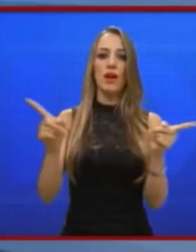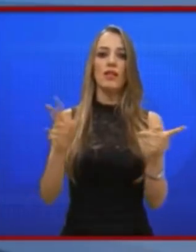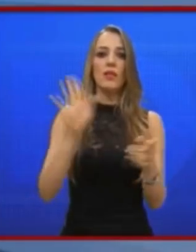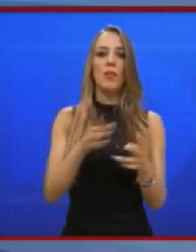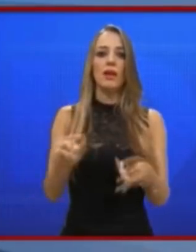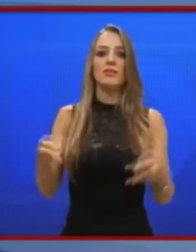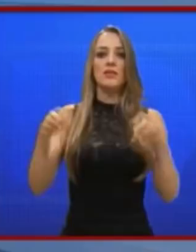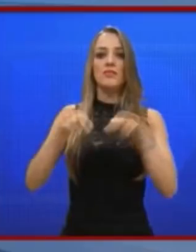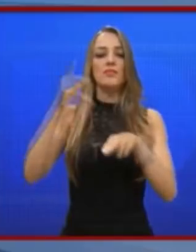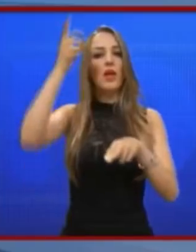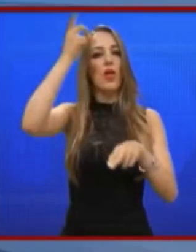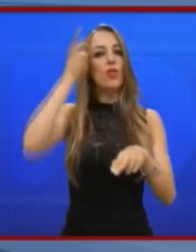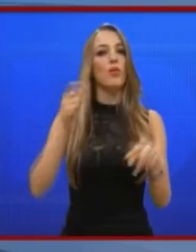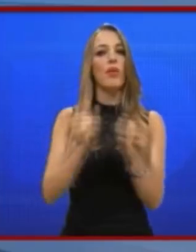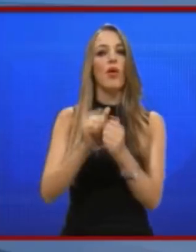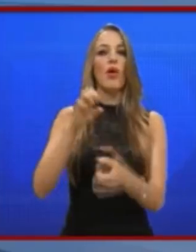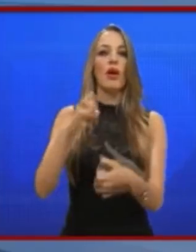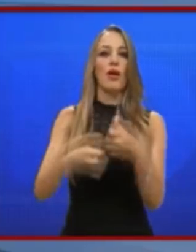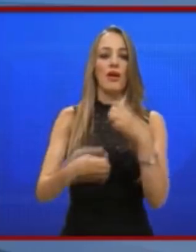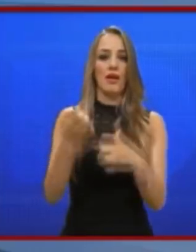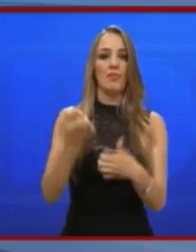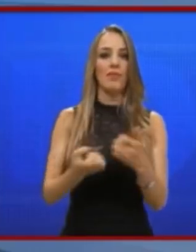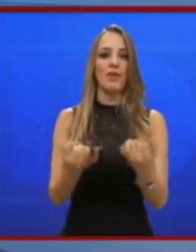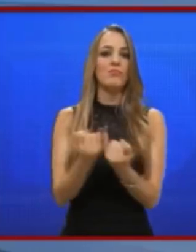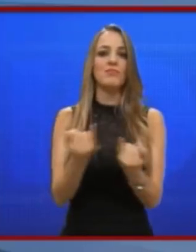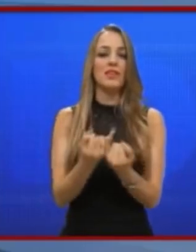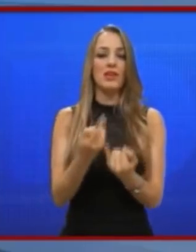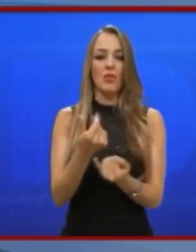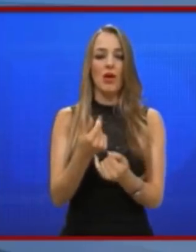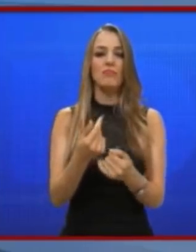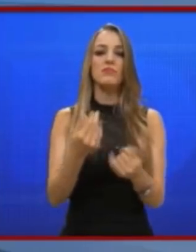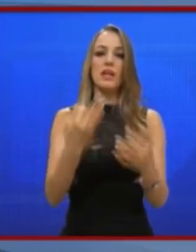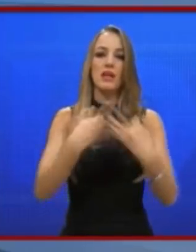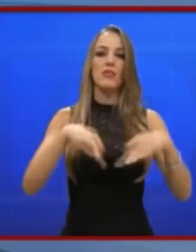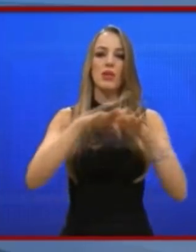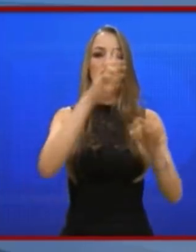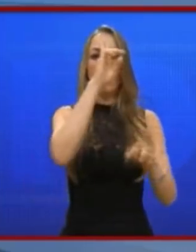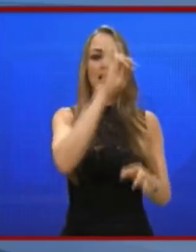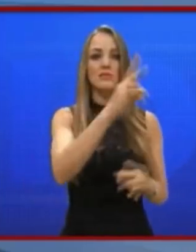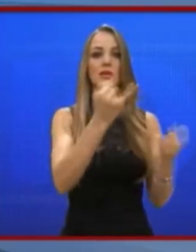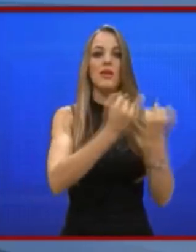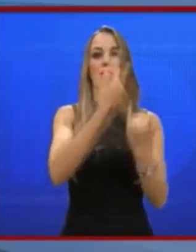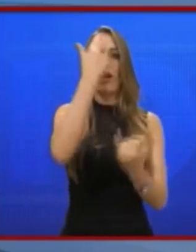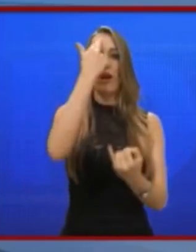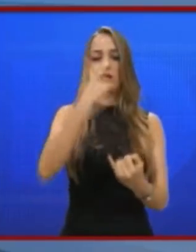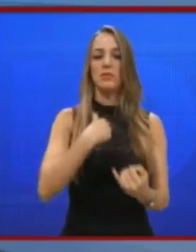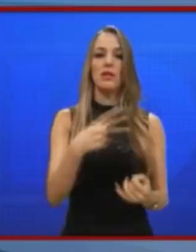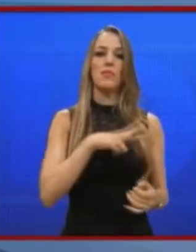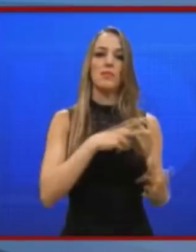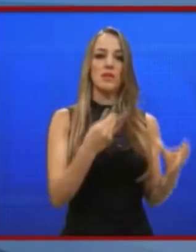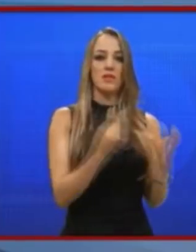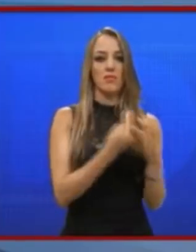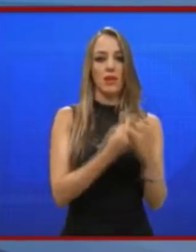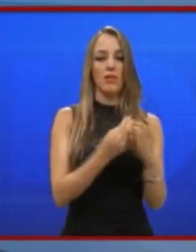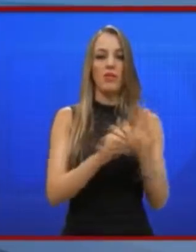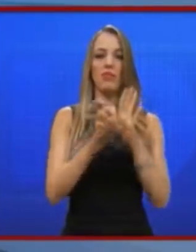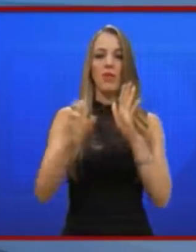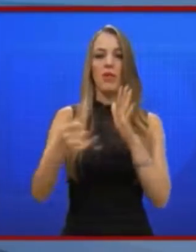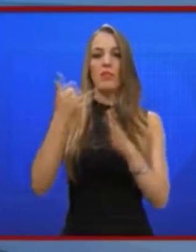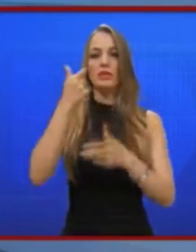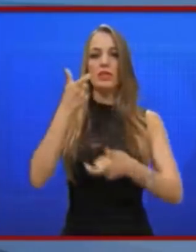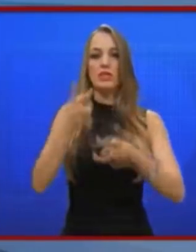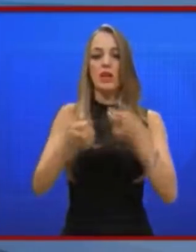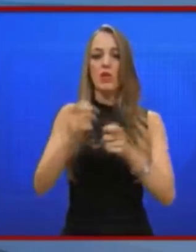durmiendo con el enemigo. Vamos respetándonos y vamos respetando nuestra privacidad en el caso de los celulares y